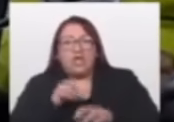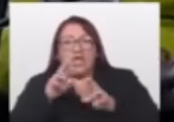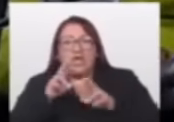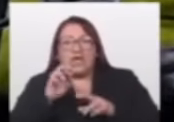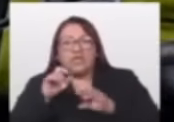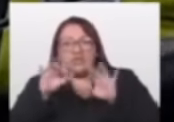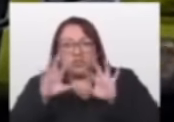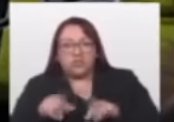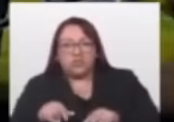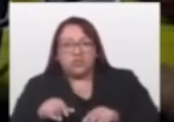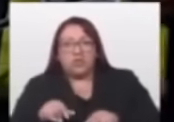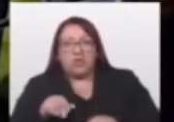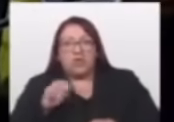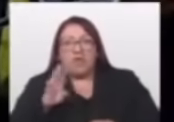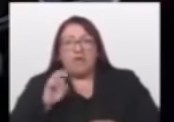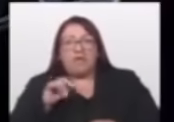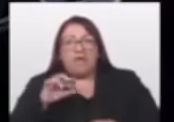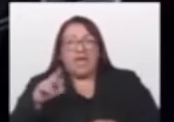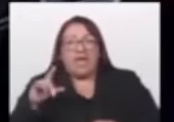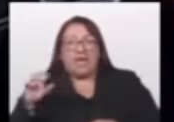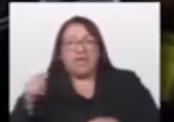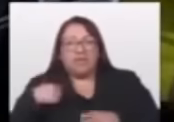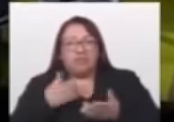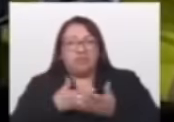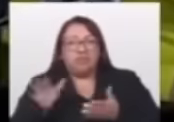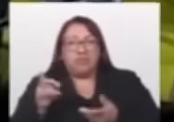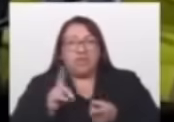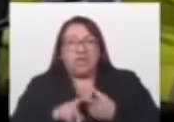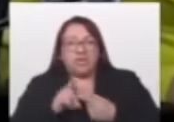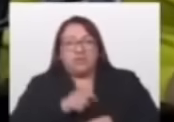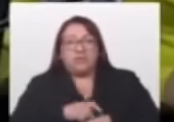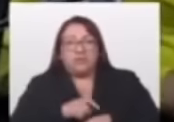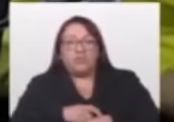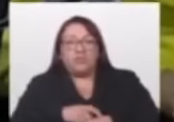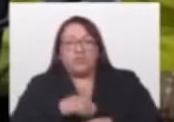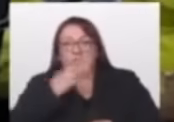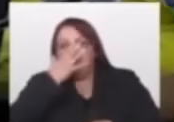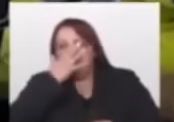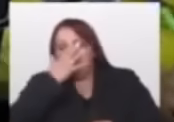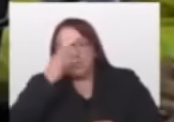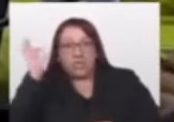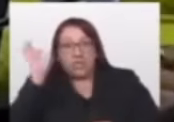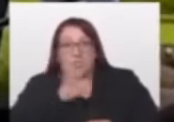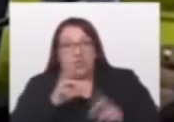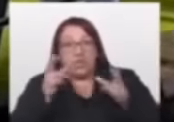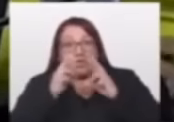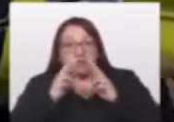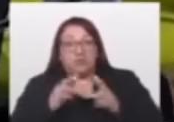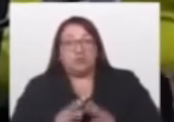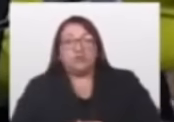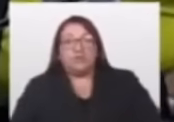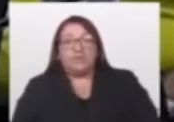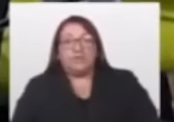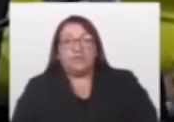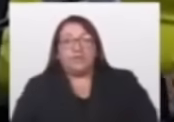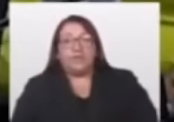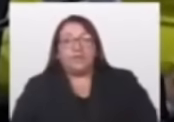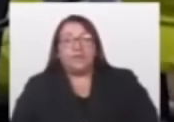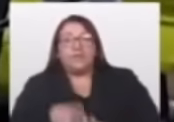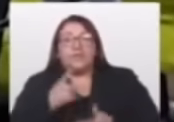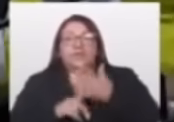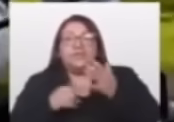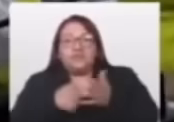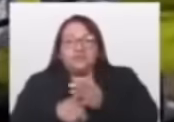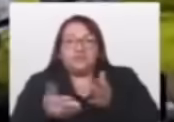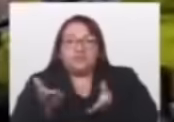cesó a la fiscal Marita Barreto? Cese que, por cierto, hasta el momento no escucho ninguna respuesta con una explicación válida. ¿Y qué